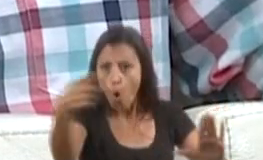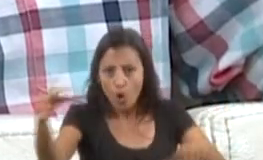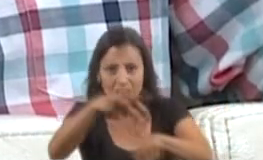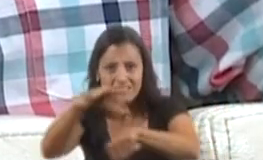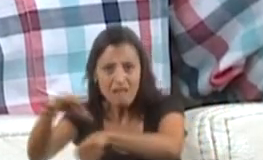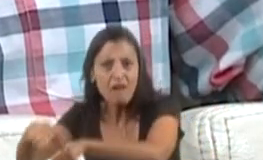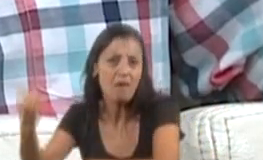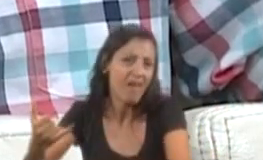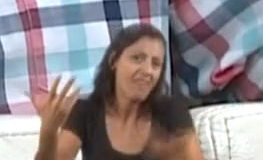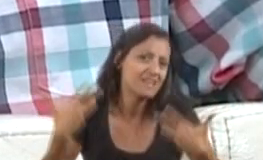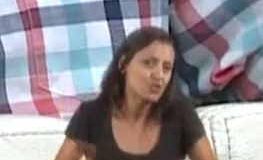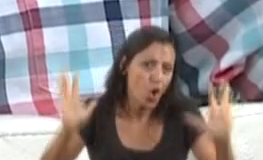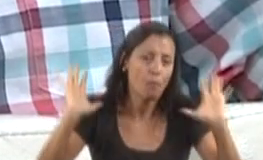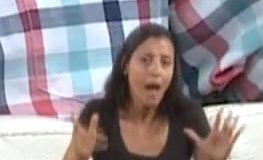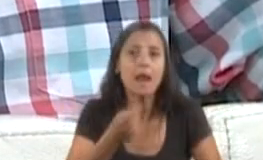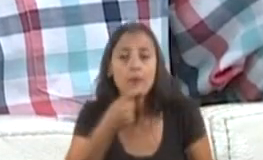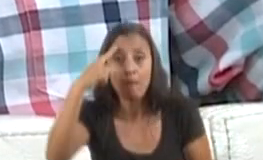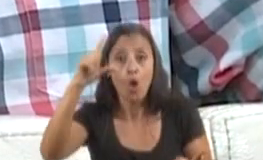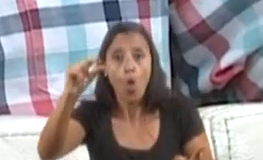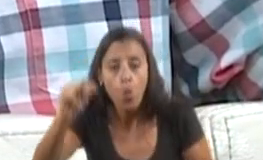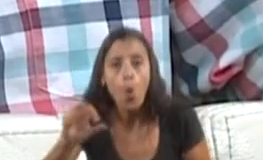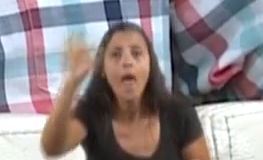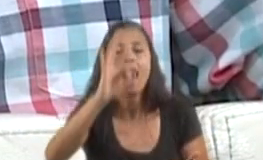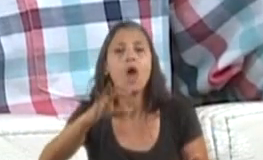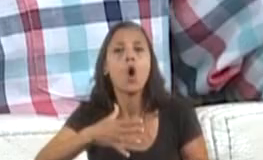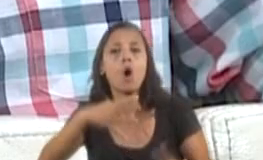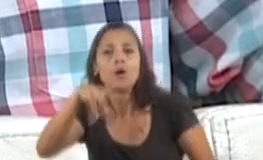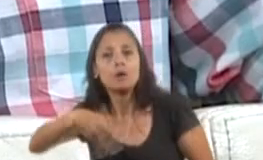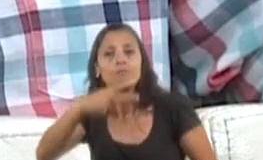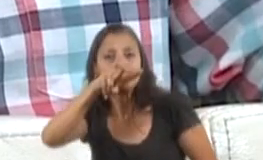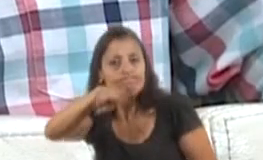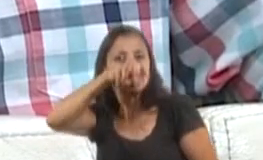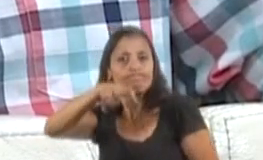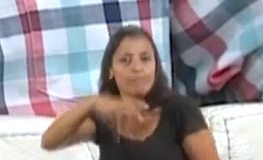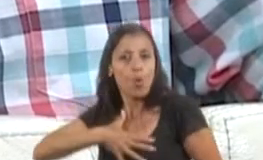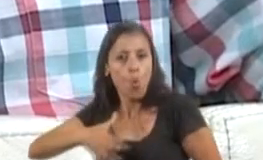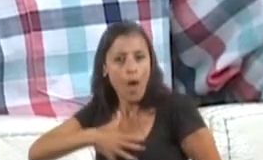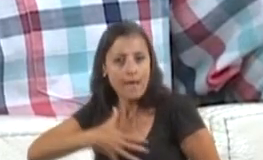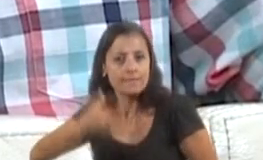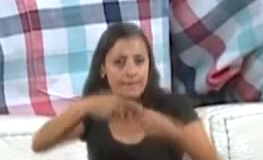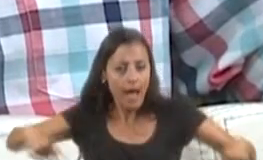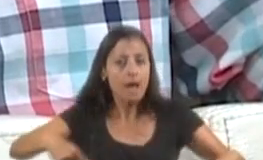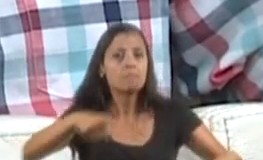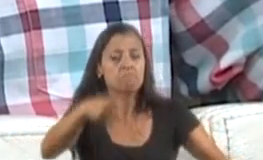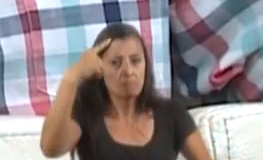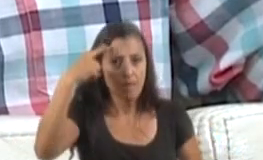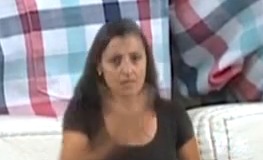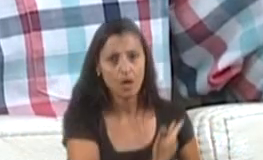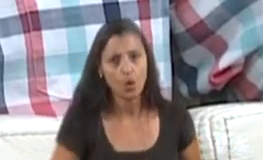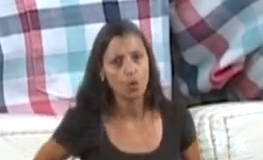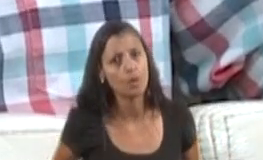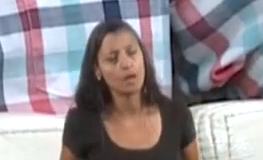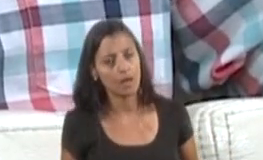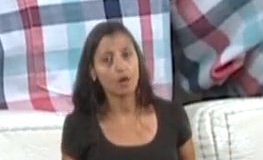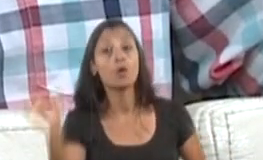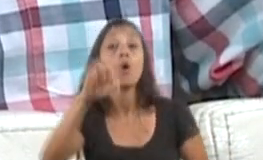como cefaleas, EPOC y otras más, si no cree conveniente que el Gobierno Nacional, o